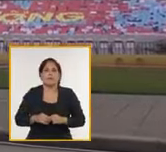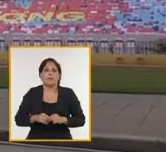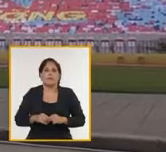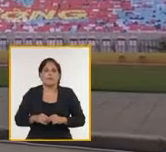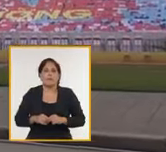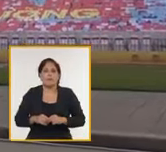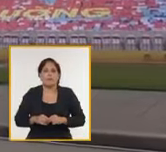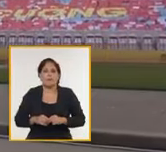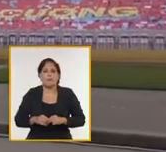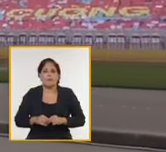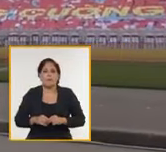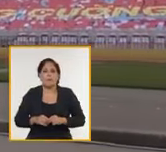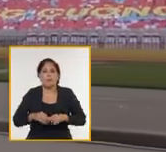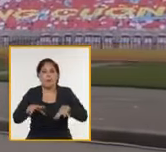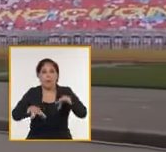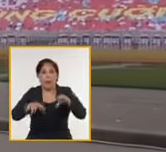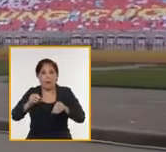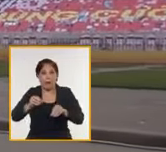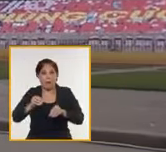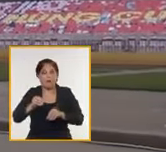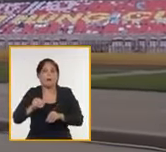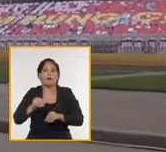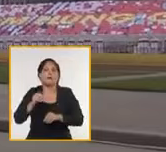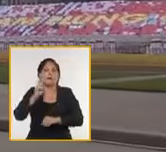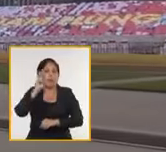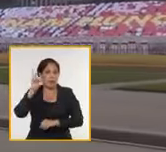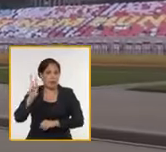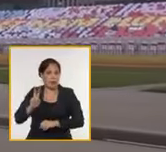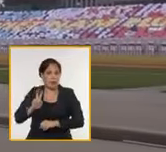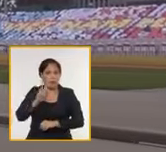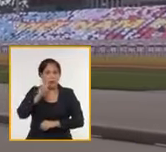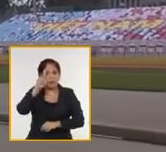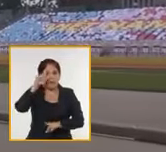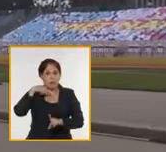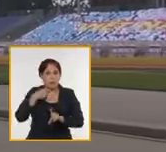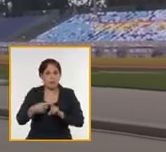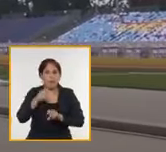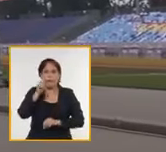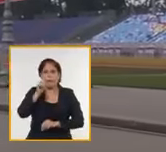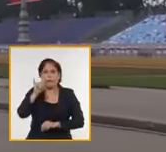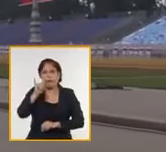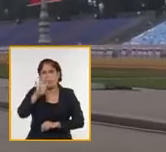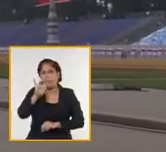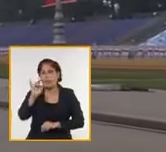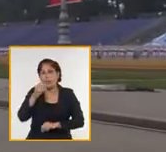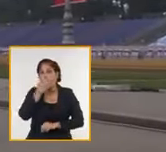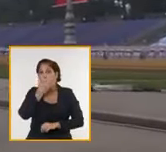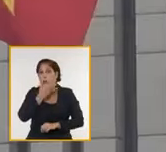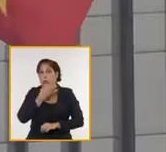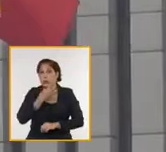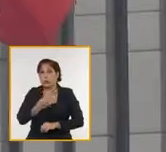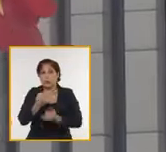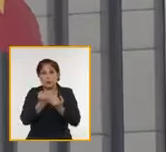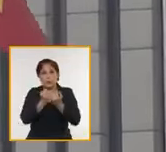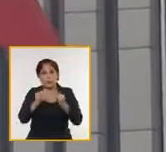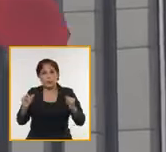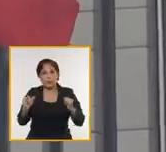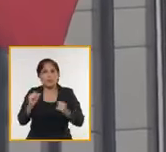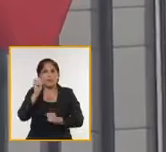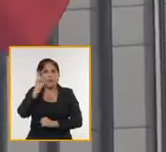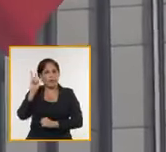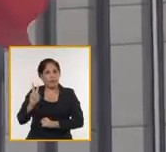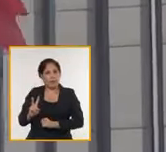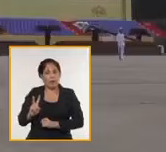Es la histórica Plaza Badín de Hanoi, donde el 2 de septiembre de 1945 Ho Chi Minh proclamó la independencia del